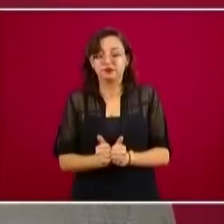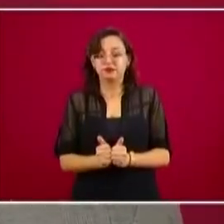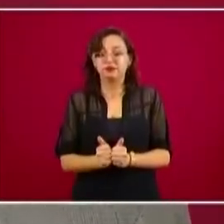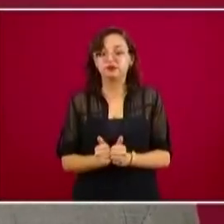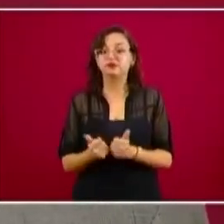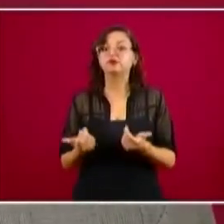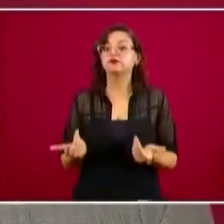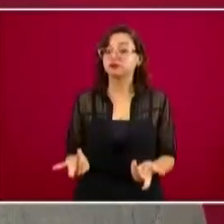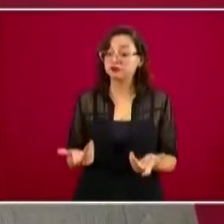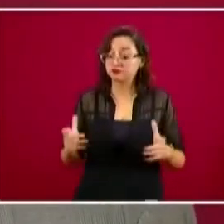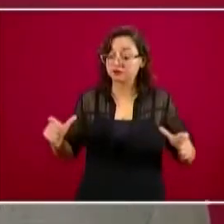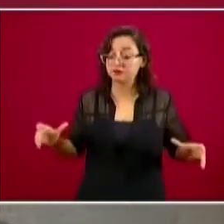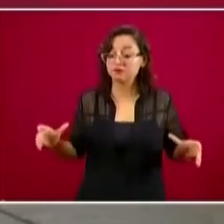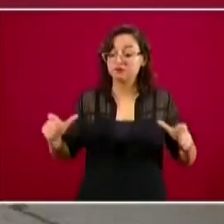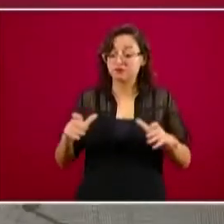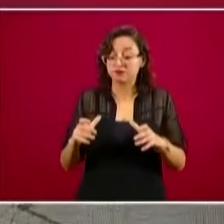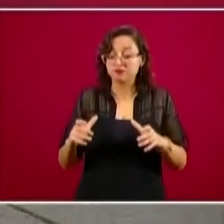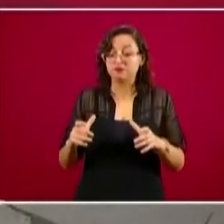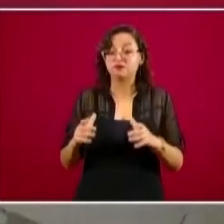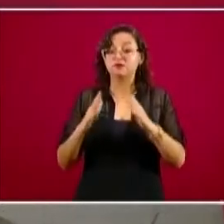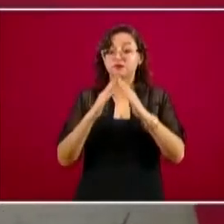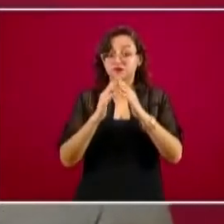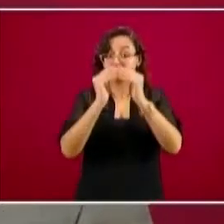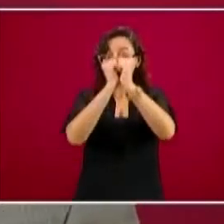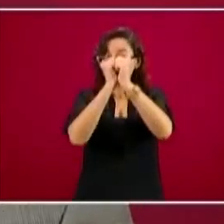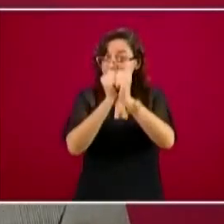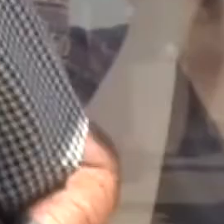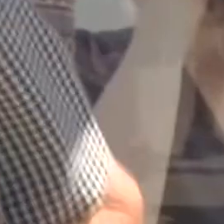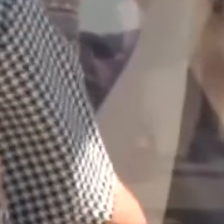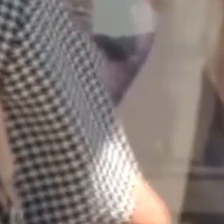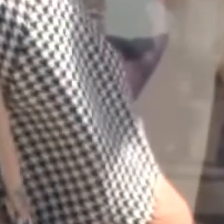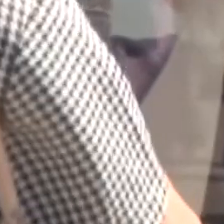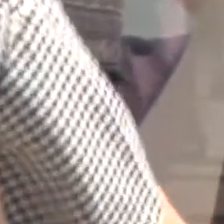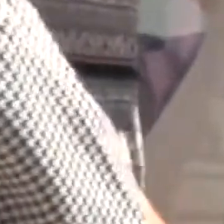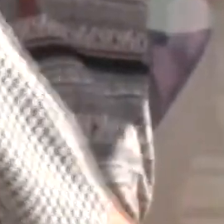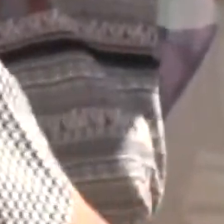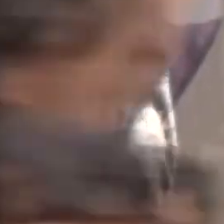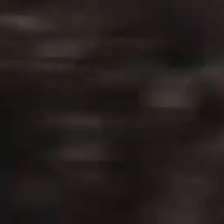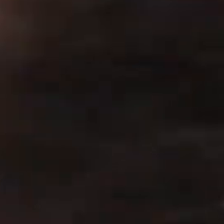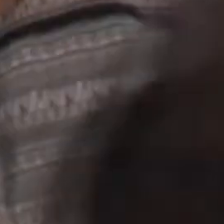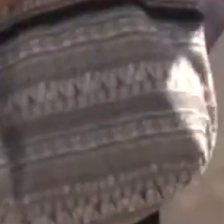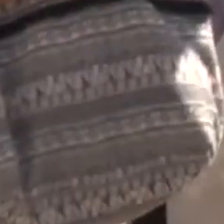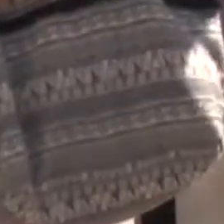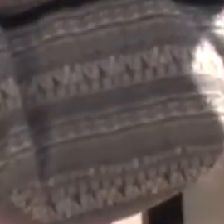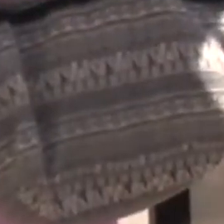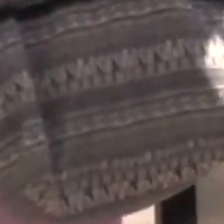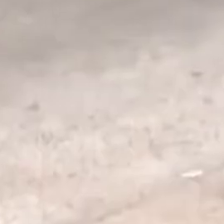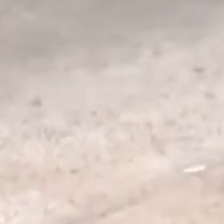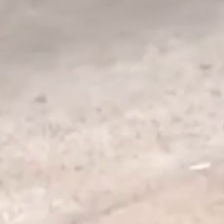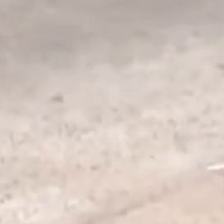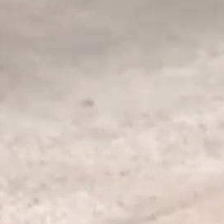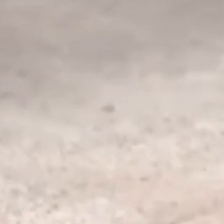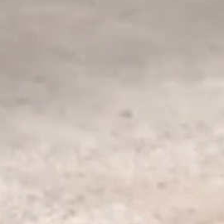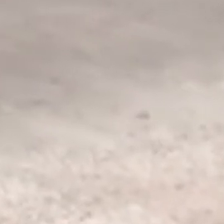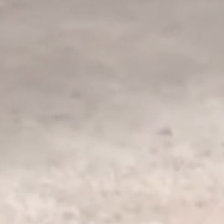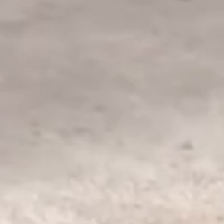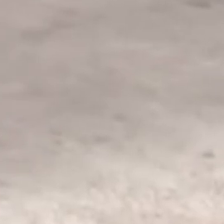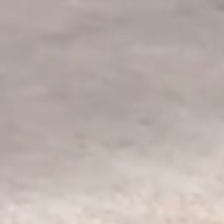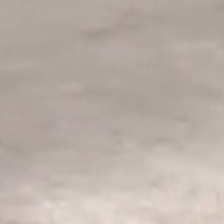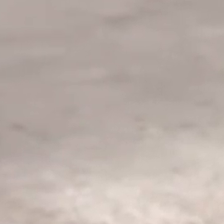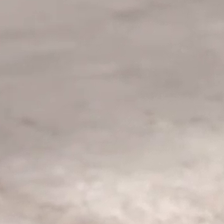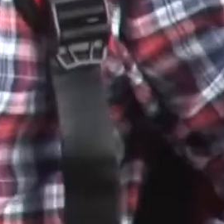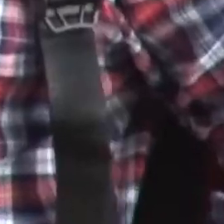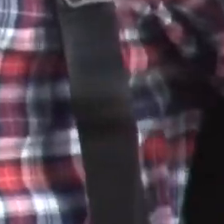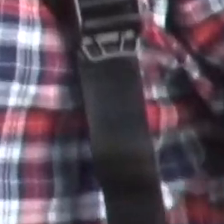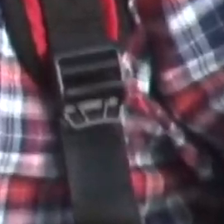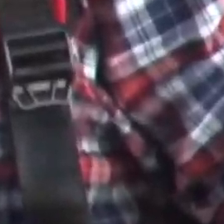comunitaria que implican quédate en casa los sectores vulnerables adultos mayores mujeres en etapa de embarazo